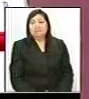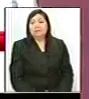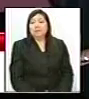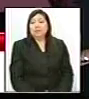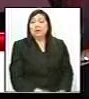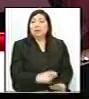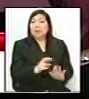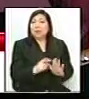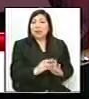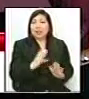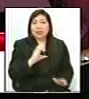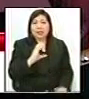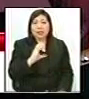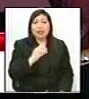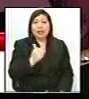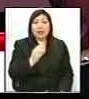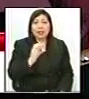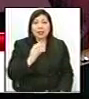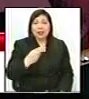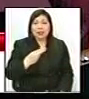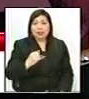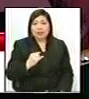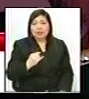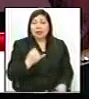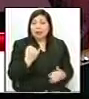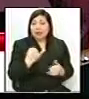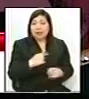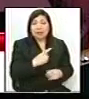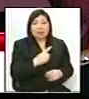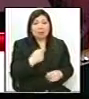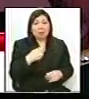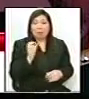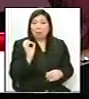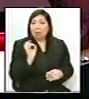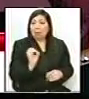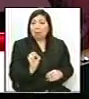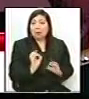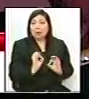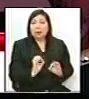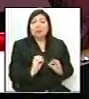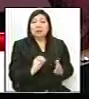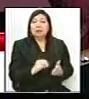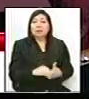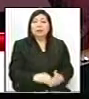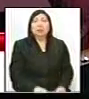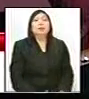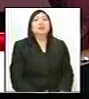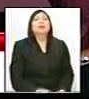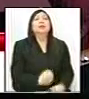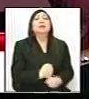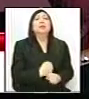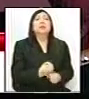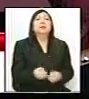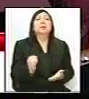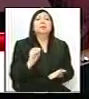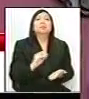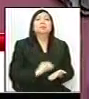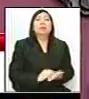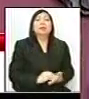proyecto especial Cachi, presidente, que está concluido al 100%. Hoy se están haciendo obras